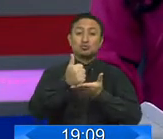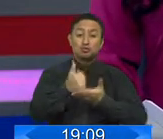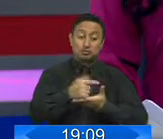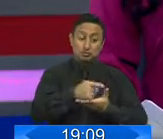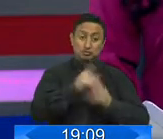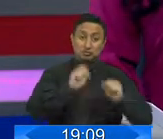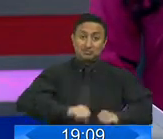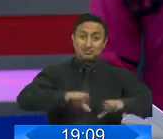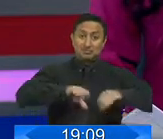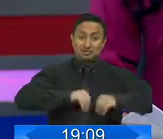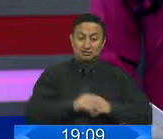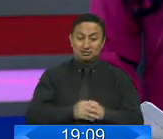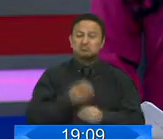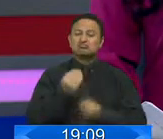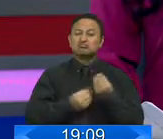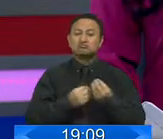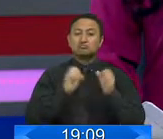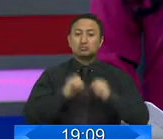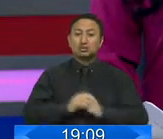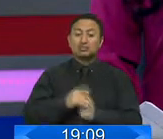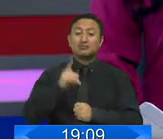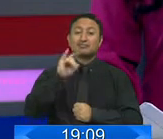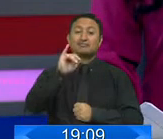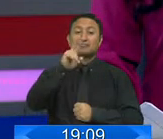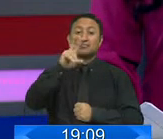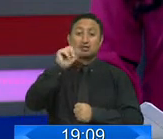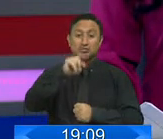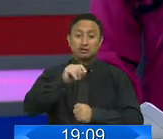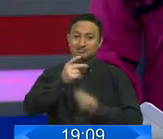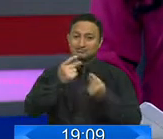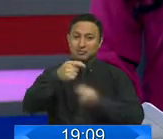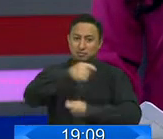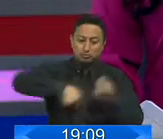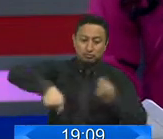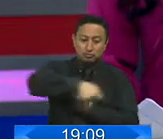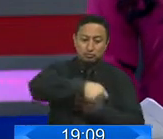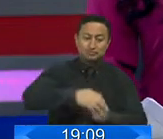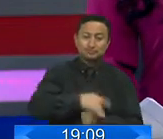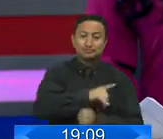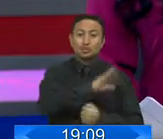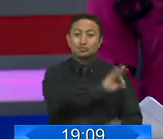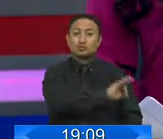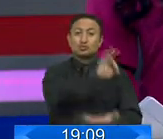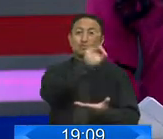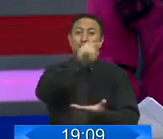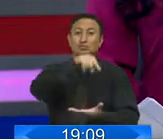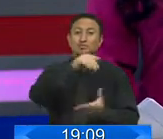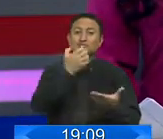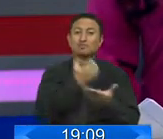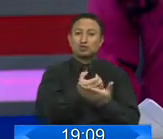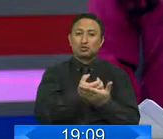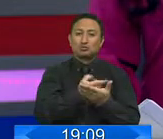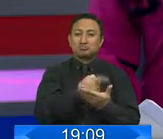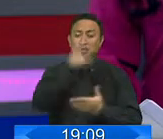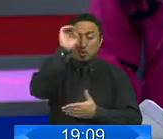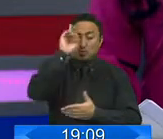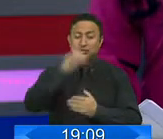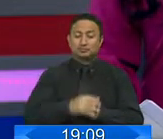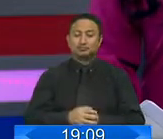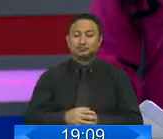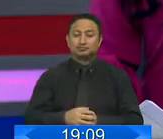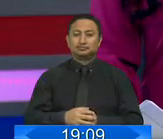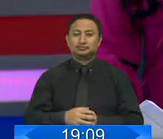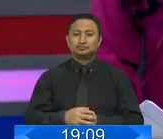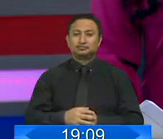les permitirá obtener una devolución del IVA de manera inmediata. Representantes de este sector económico dan su opinión al